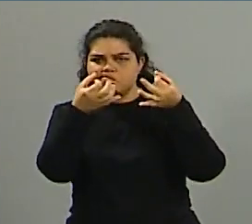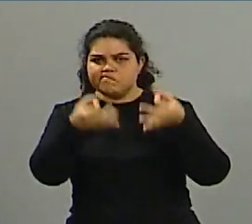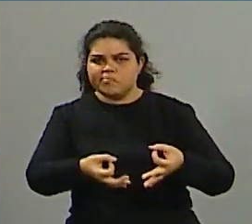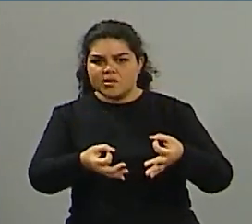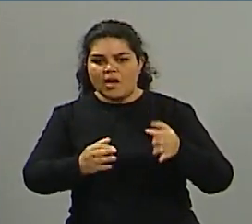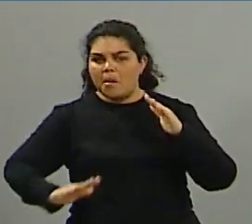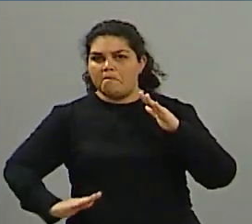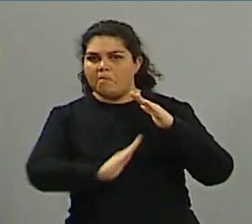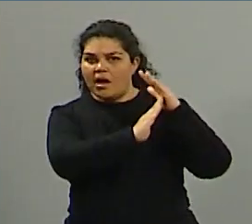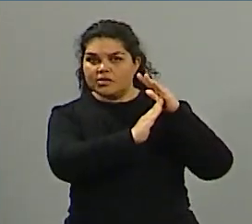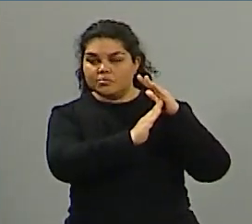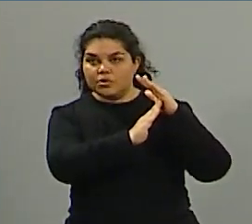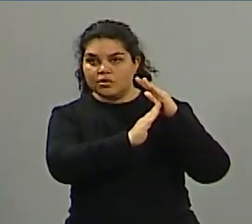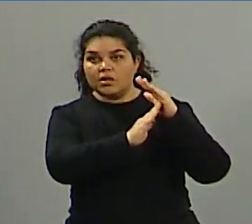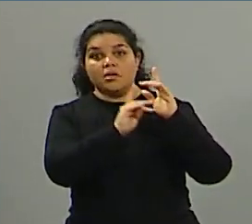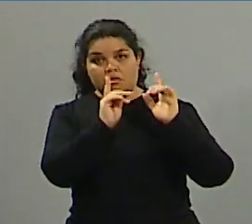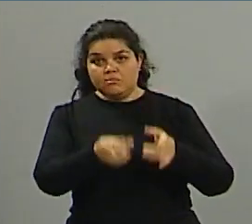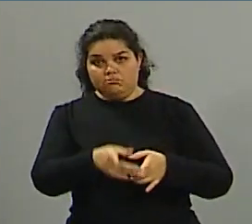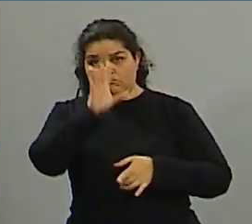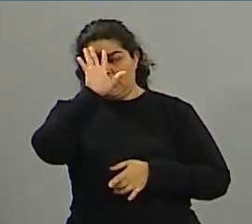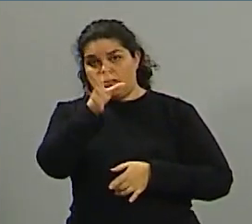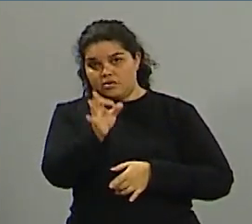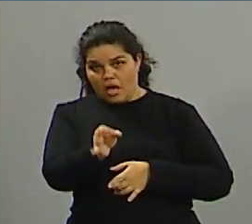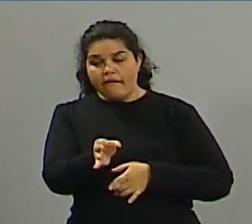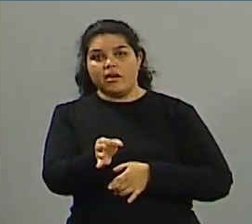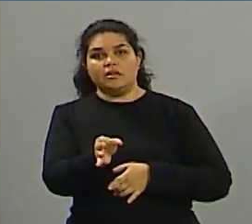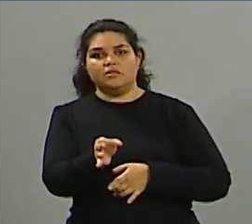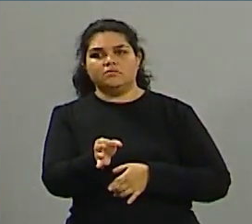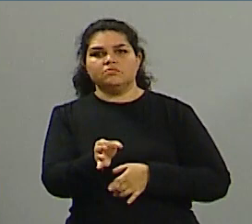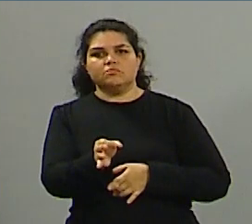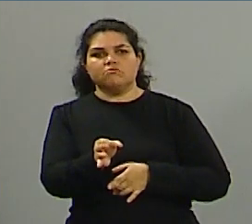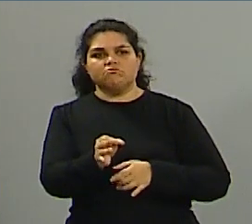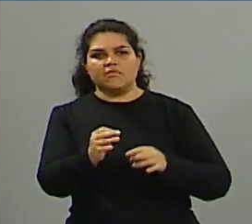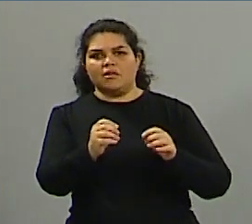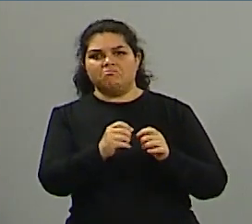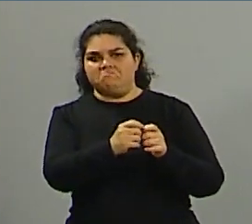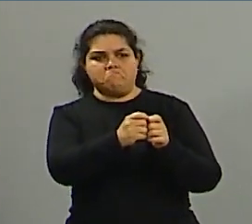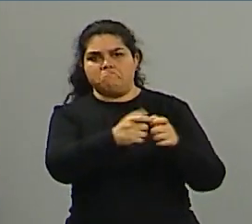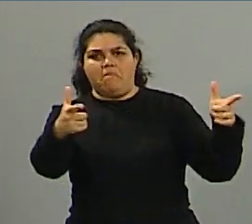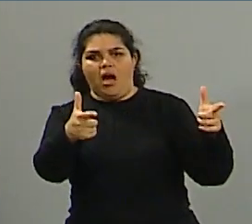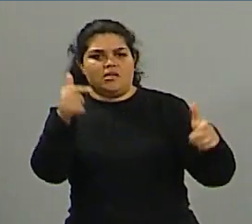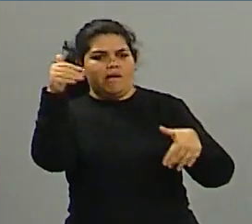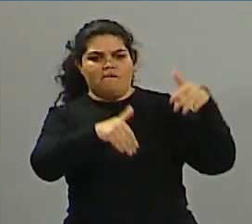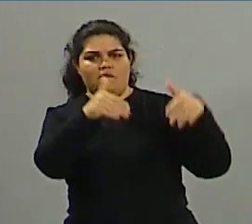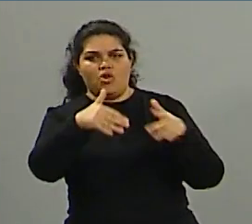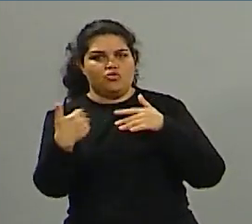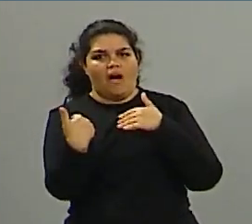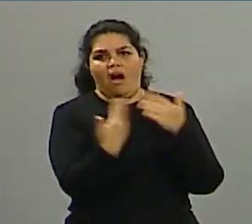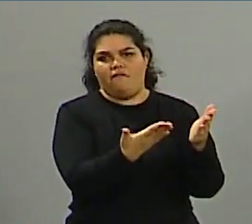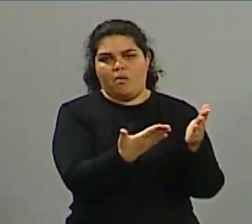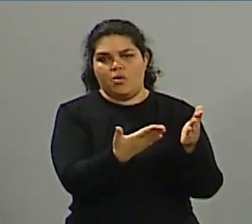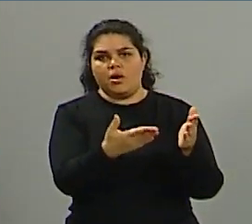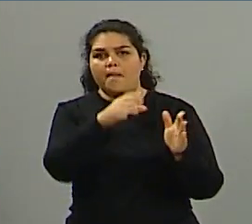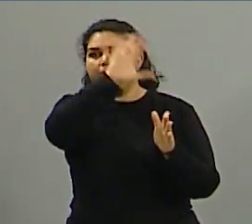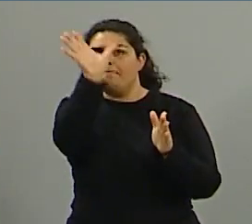sacó, que ha sido bastante amplia, digamos, cuando vamos por cada uno de los distritos y cuando vemos el mapa cómo quedó a nivel